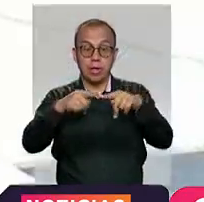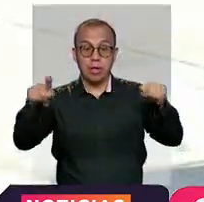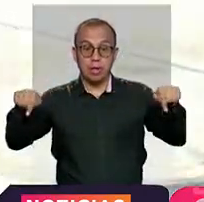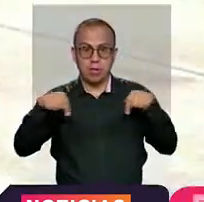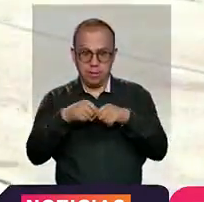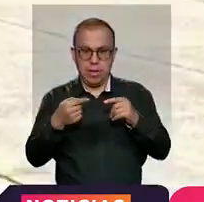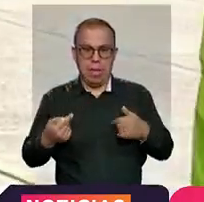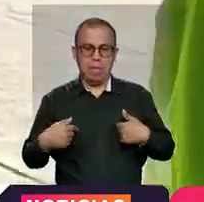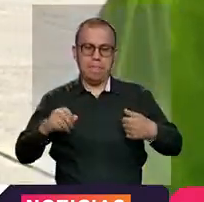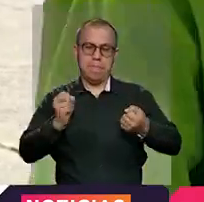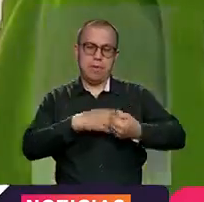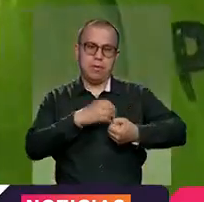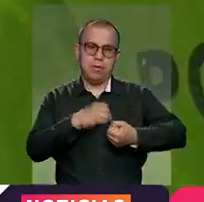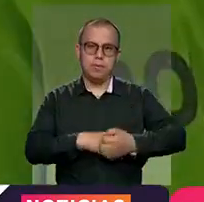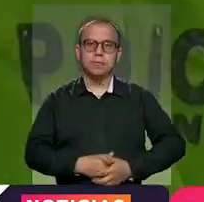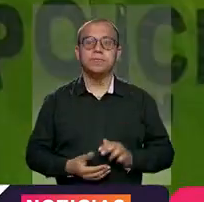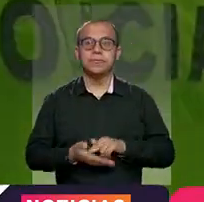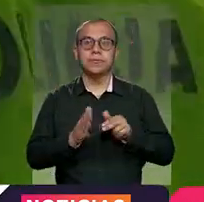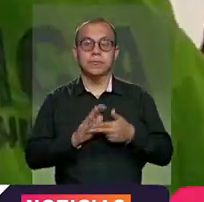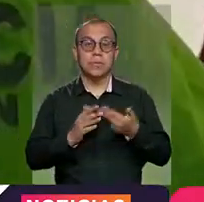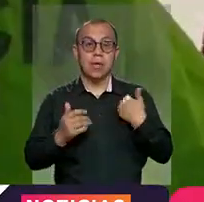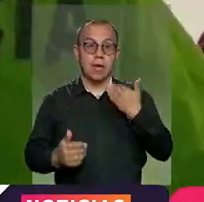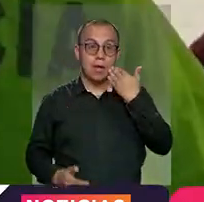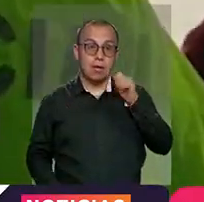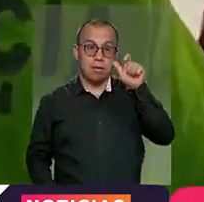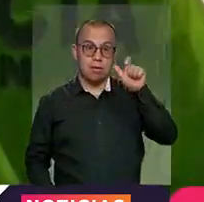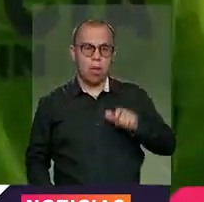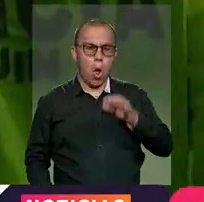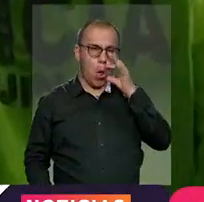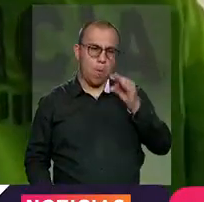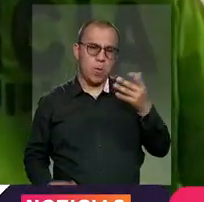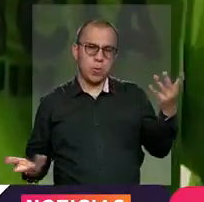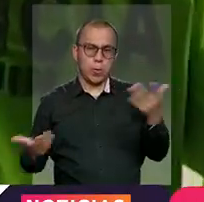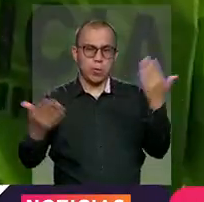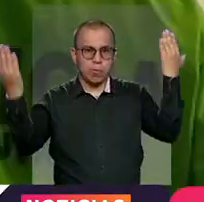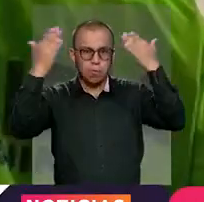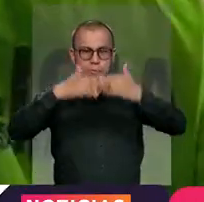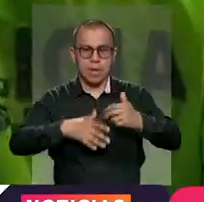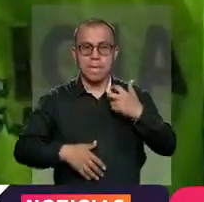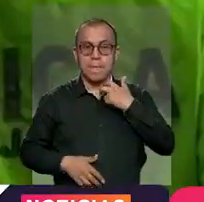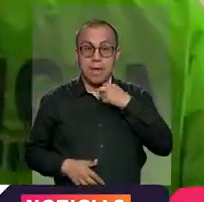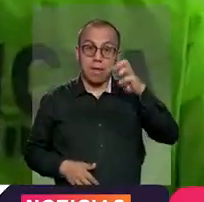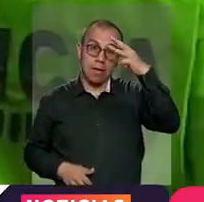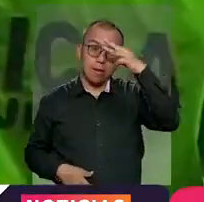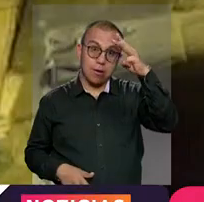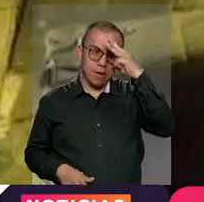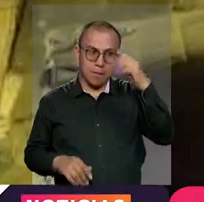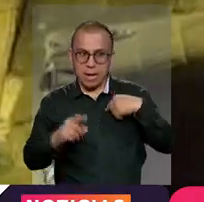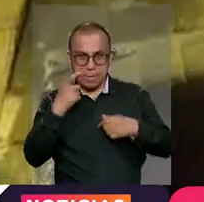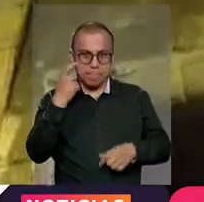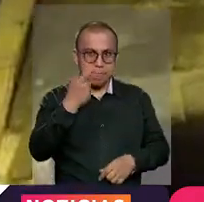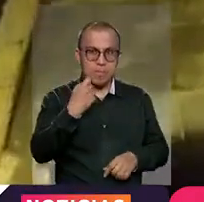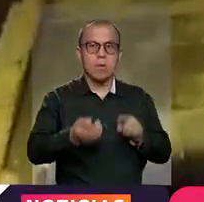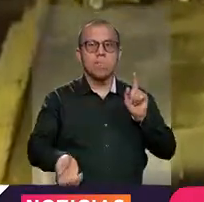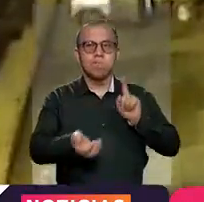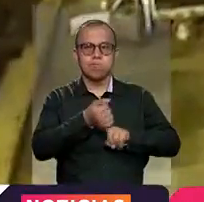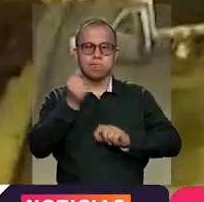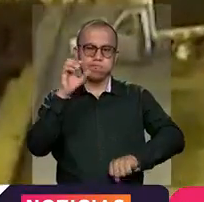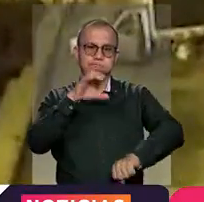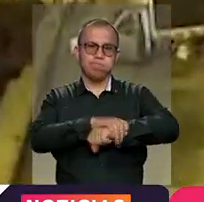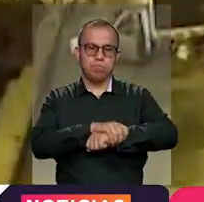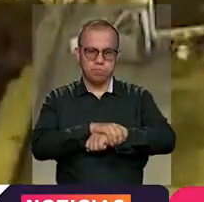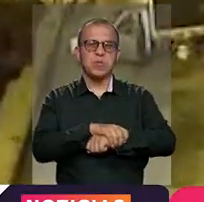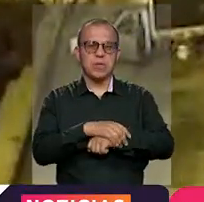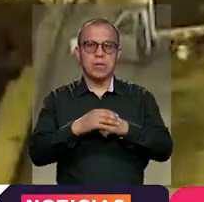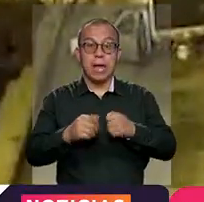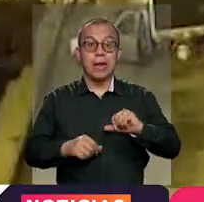mercado. Jason Aníbal Rocha, alias El Mono, se encontraba oculto en Melgar para evitar ser rastreado. Cuando lo capturaron, enfrentó